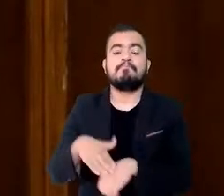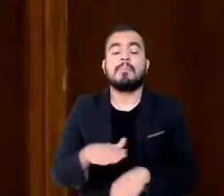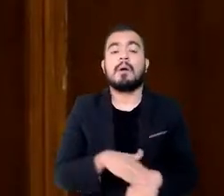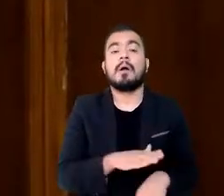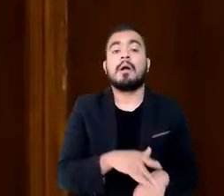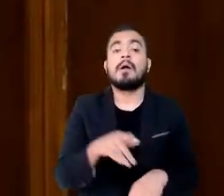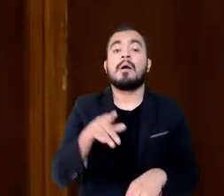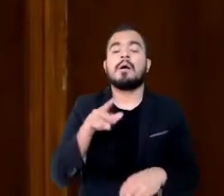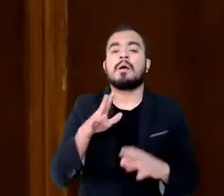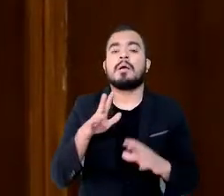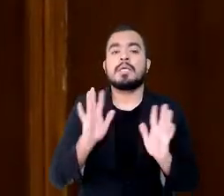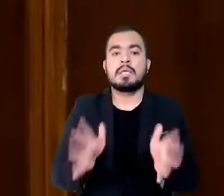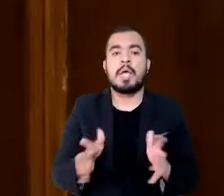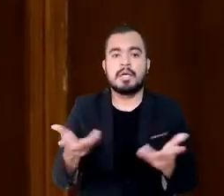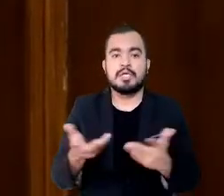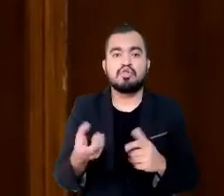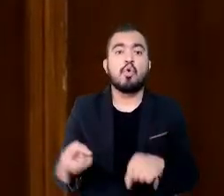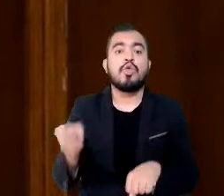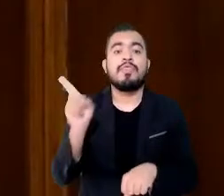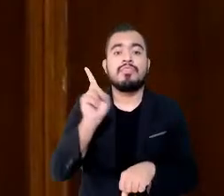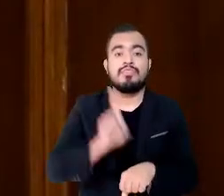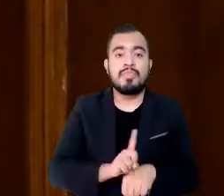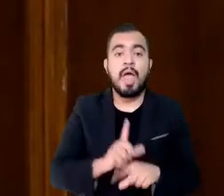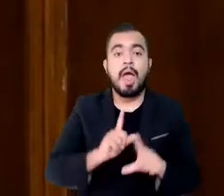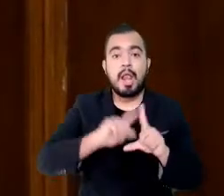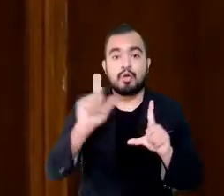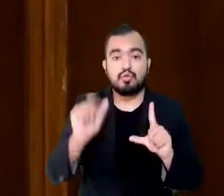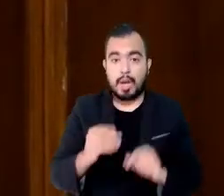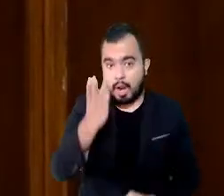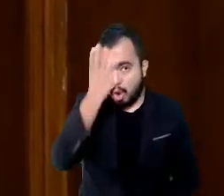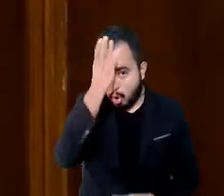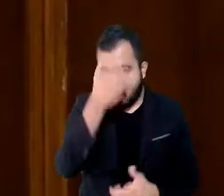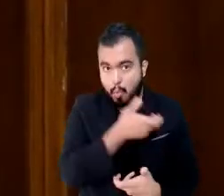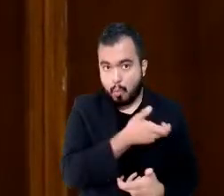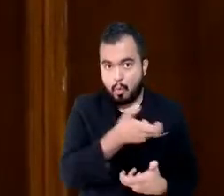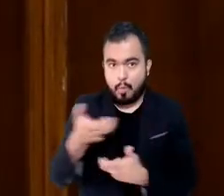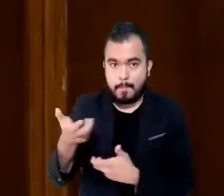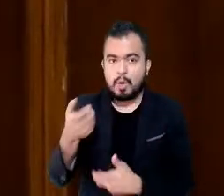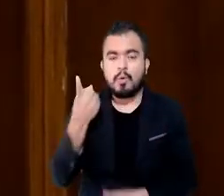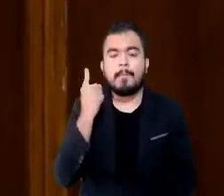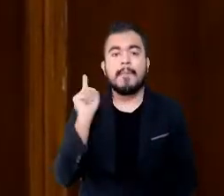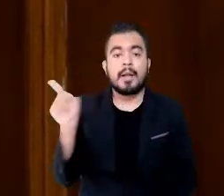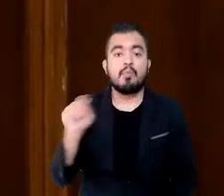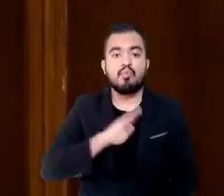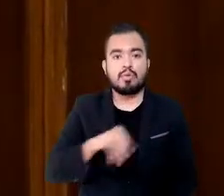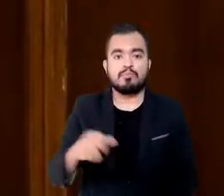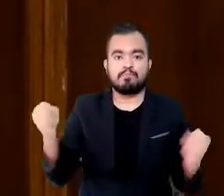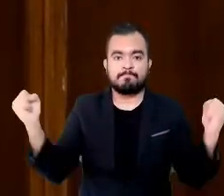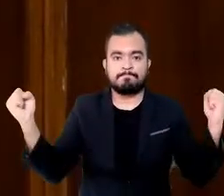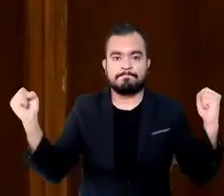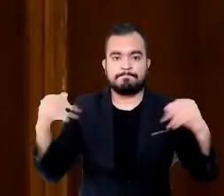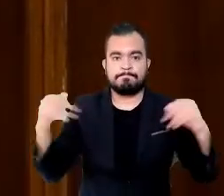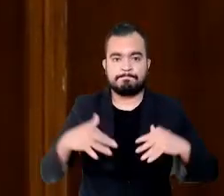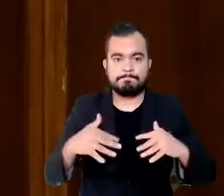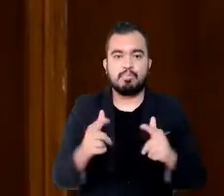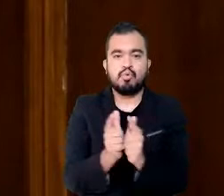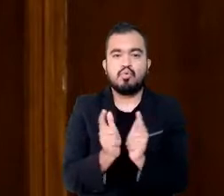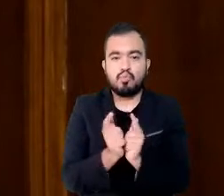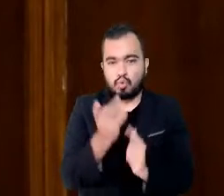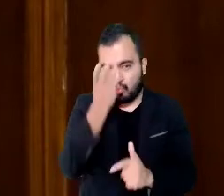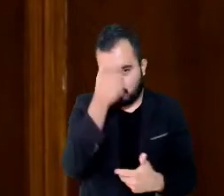del Bombero, ofreciendo a dicho municipio para ser sede de un encuentro de corporaciones en todo el